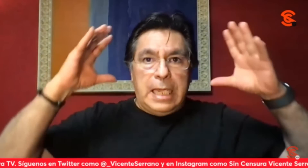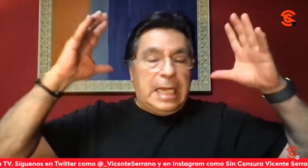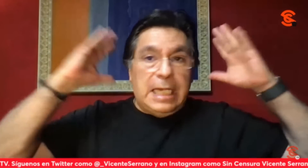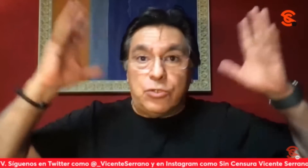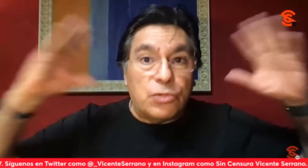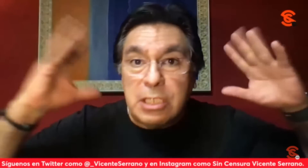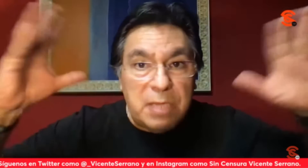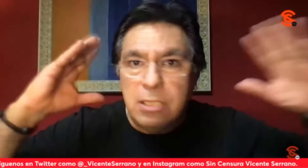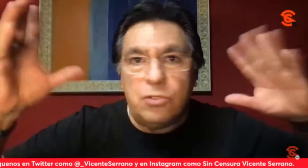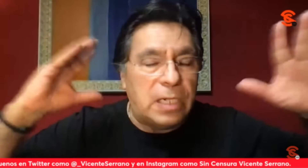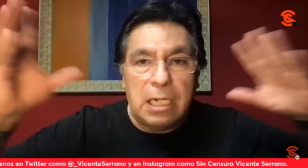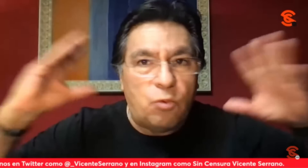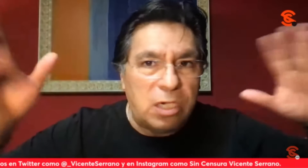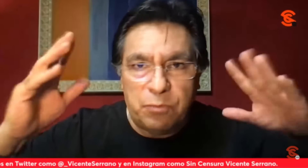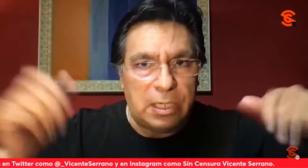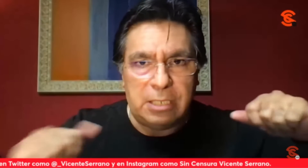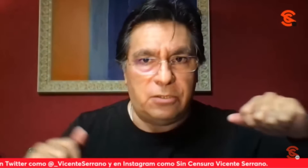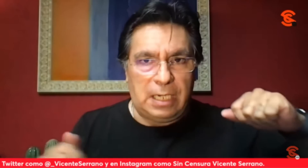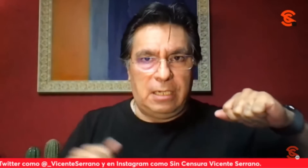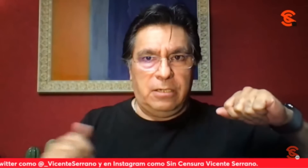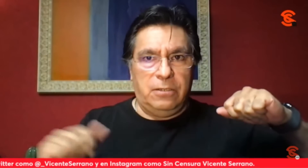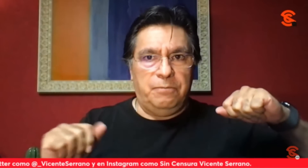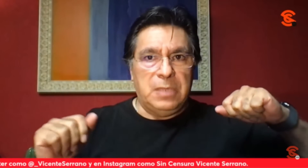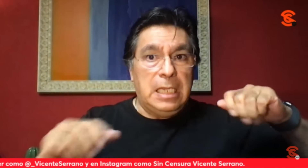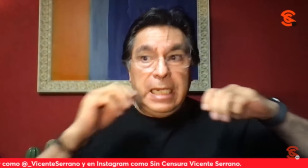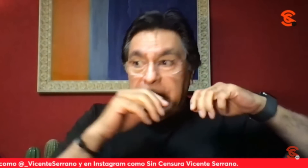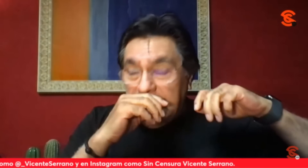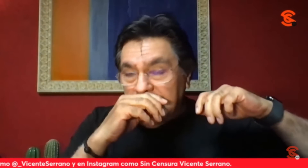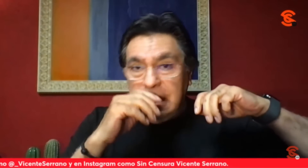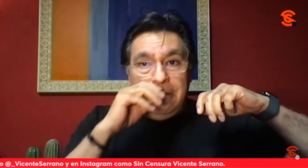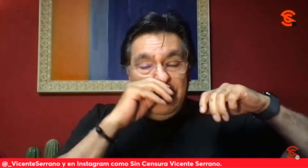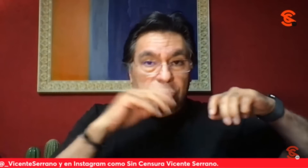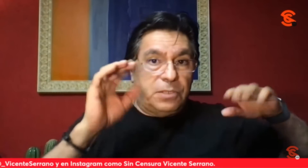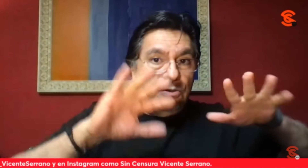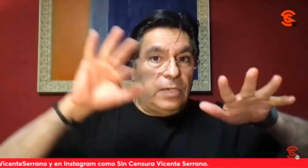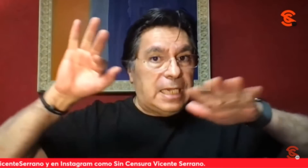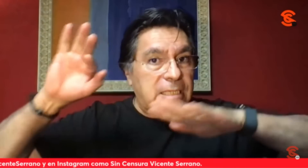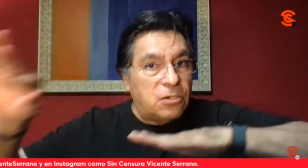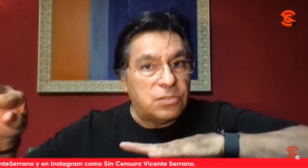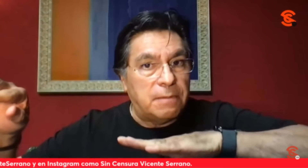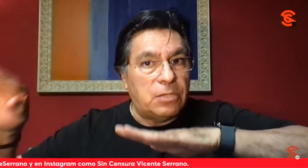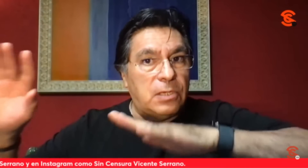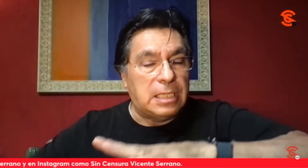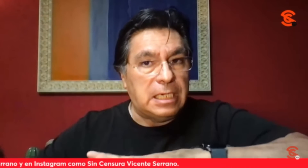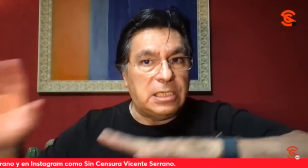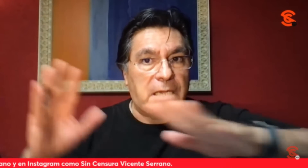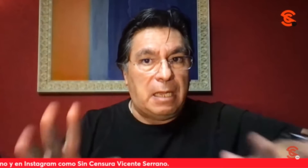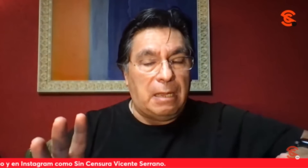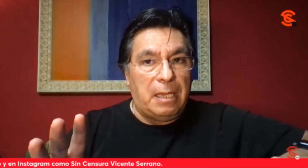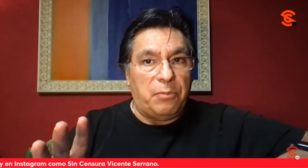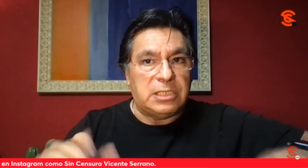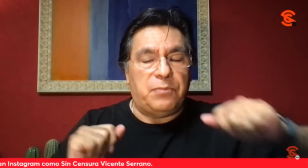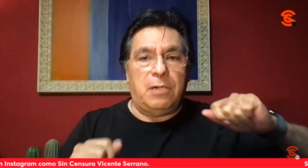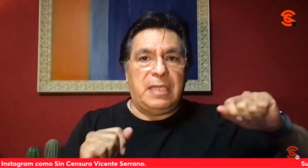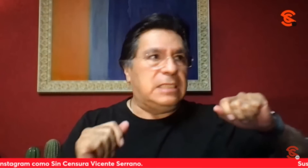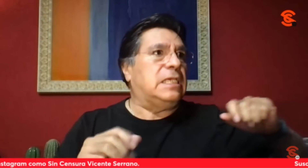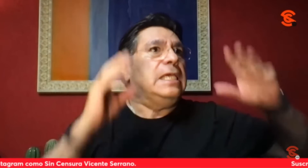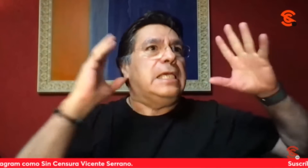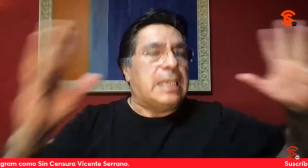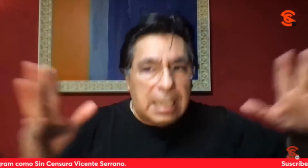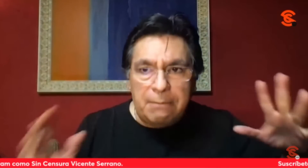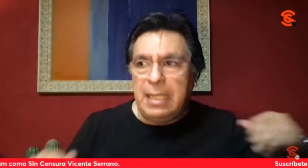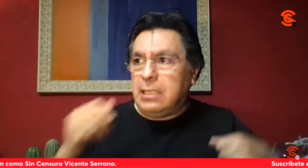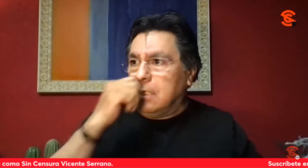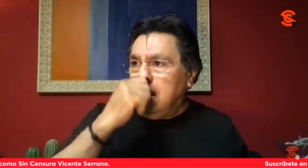conoce como el aturdimiento en el cuerpo electoral, ¿no? La gente, sobre todo la gente conservadora y derecha que apuesta por el PAN,